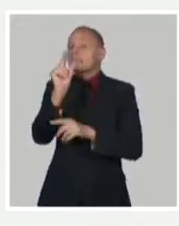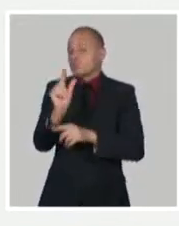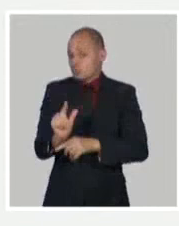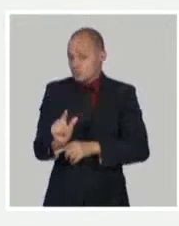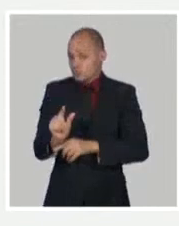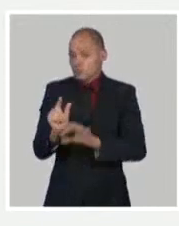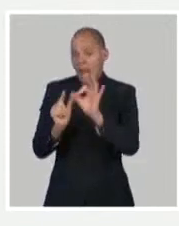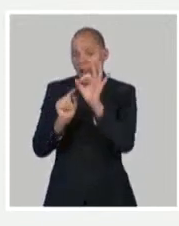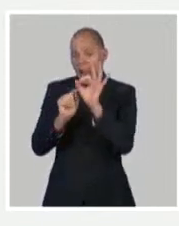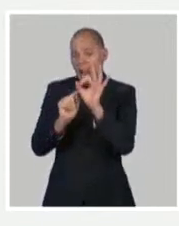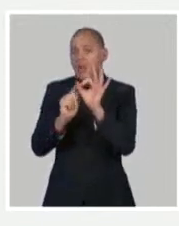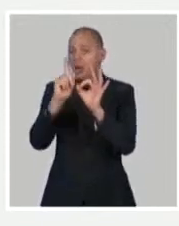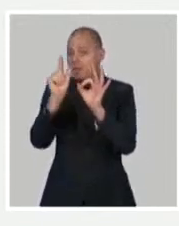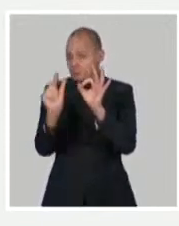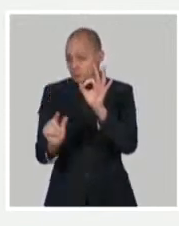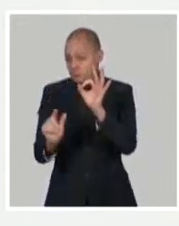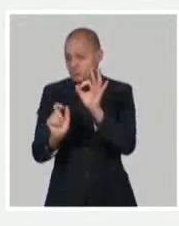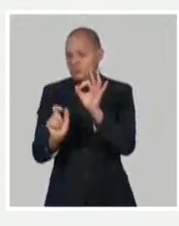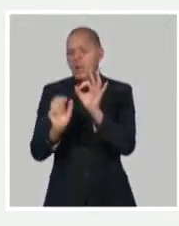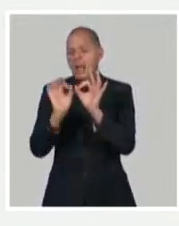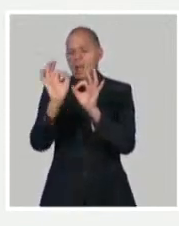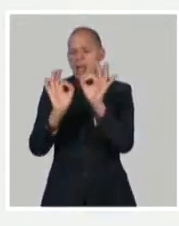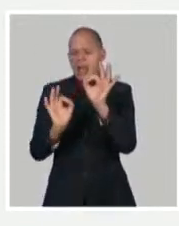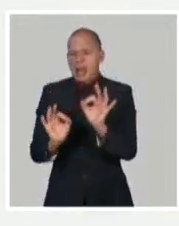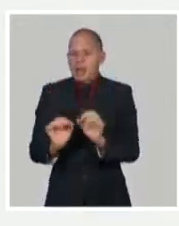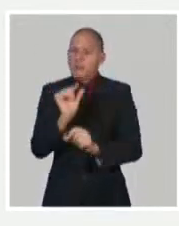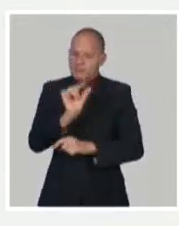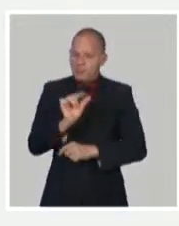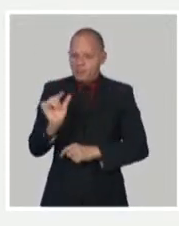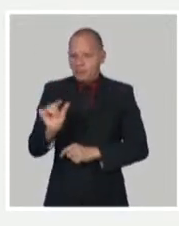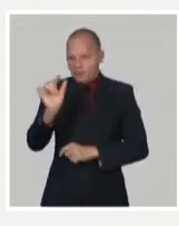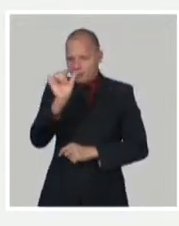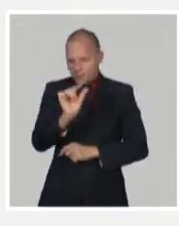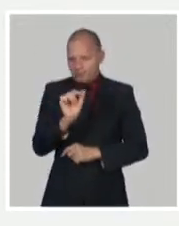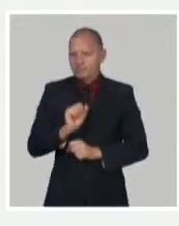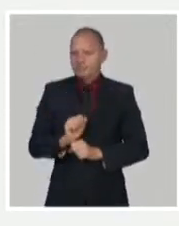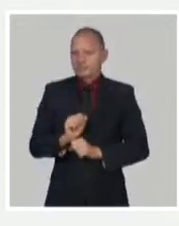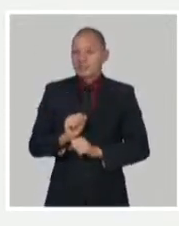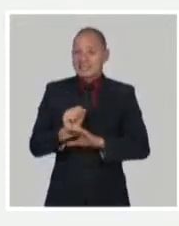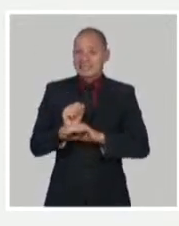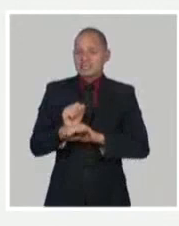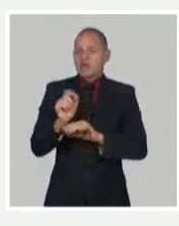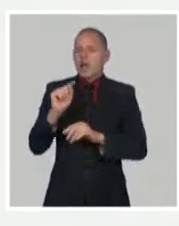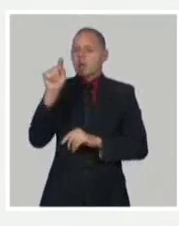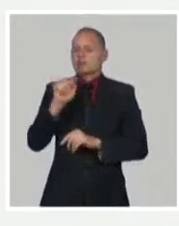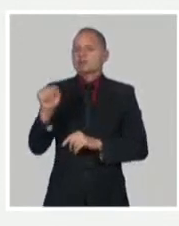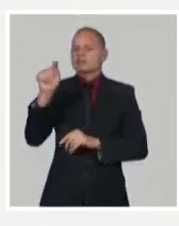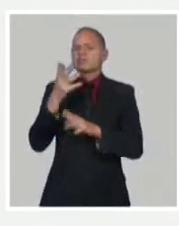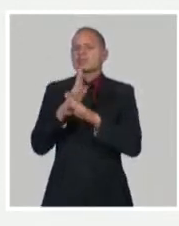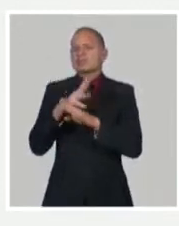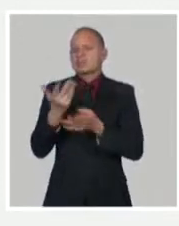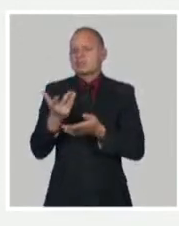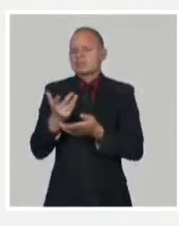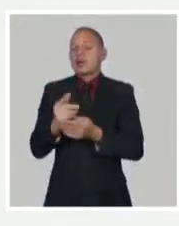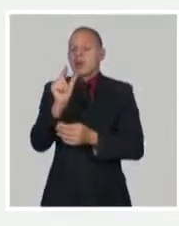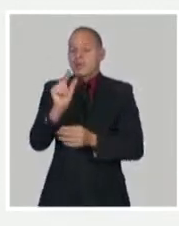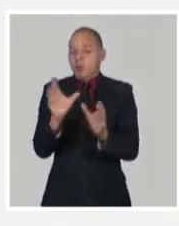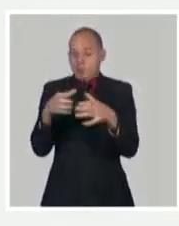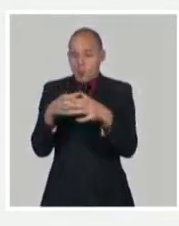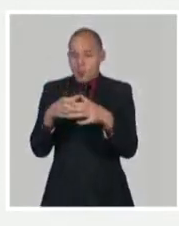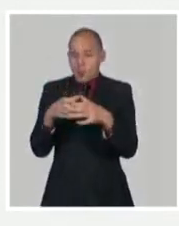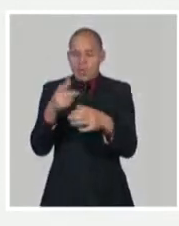después encerrado en un círculo rojo está qué pasó después de la tercera dosis. Se ligó mucho. Y como vemos, después de la tercera